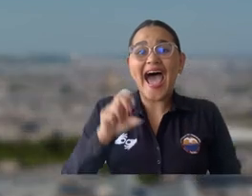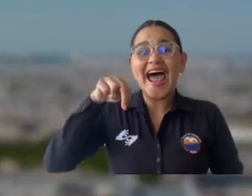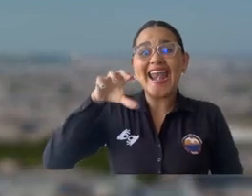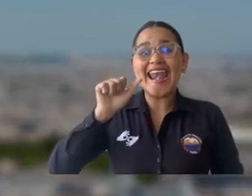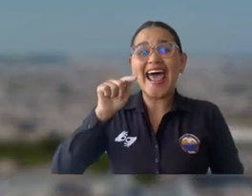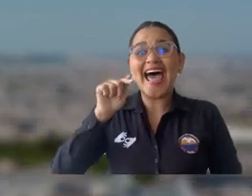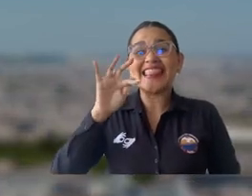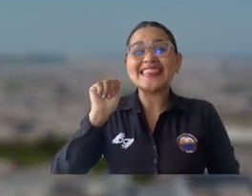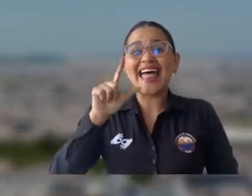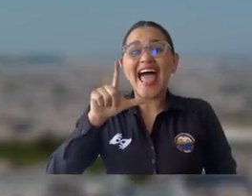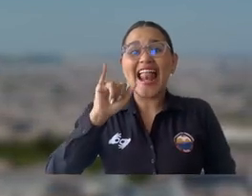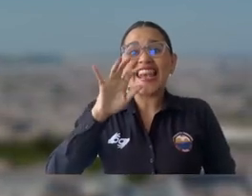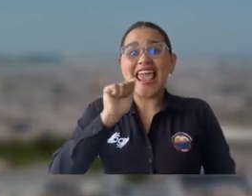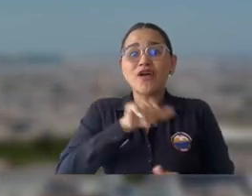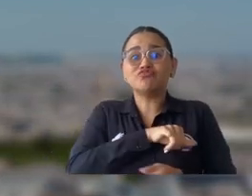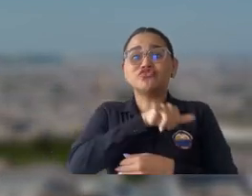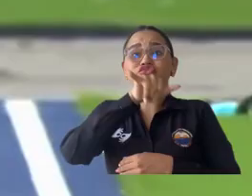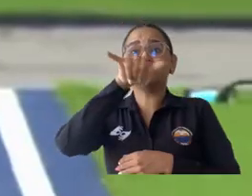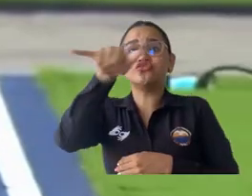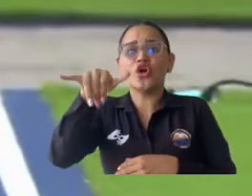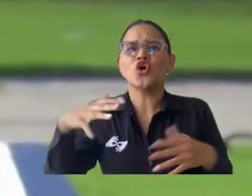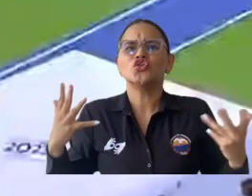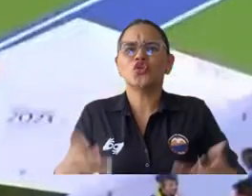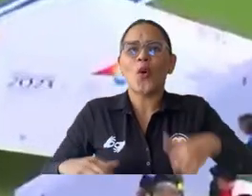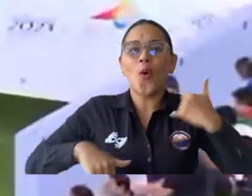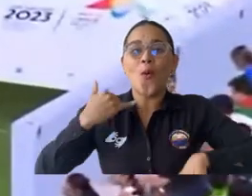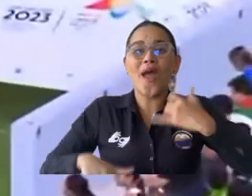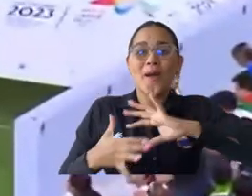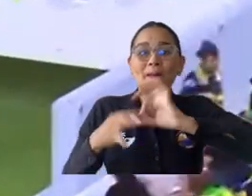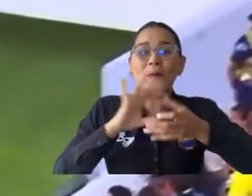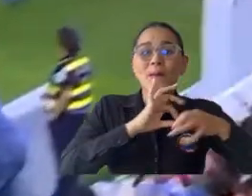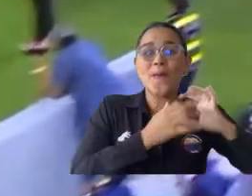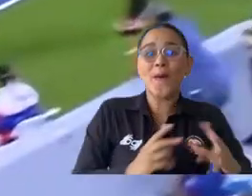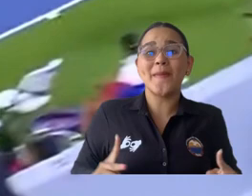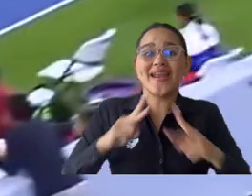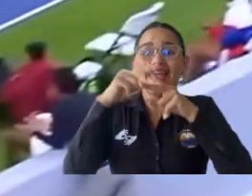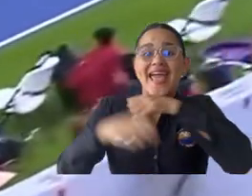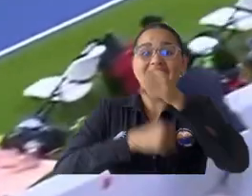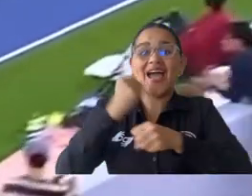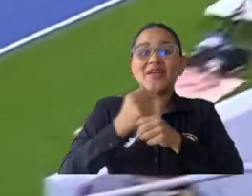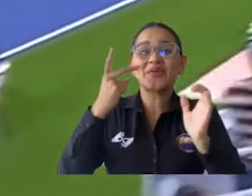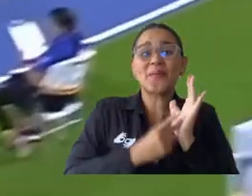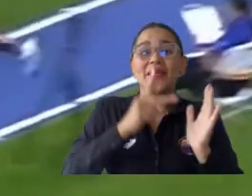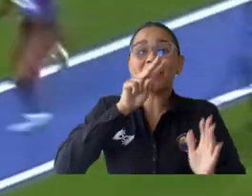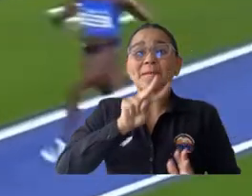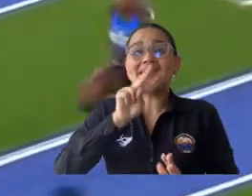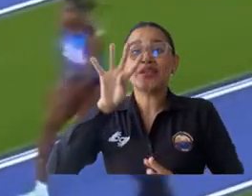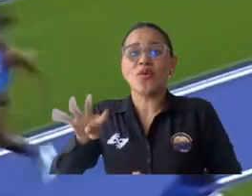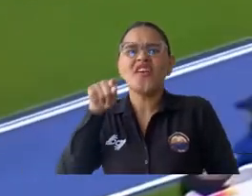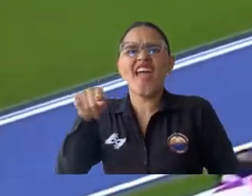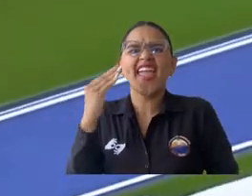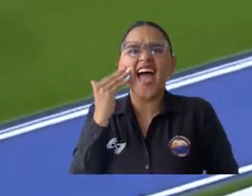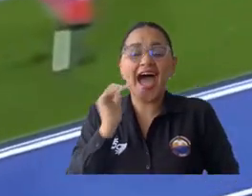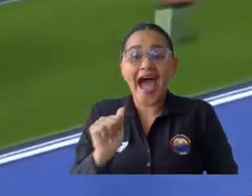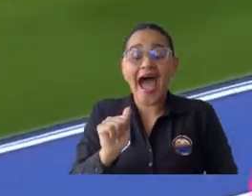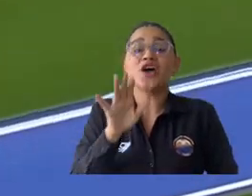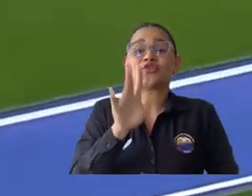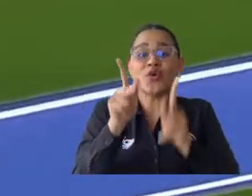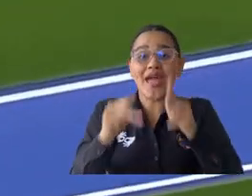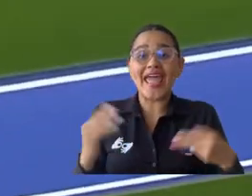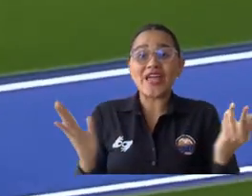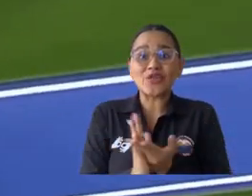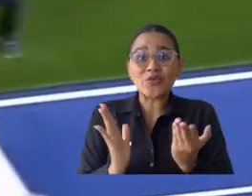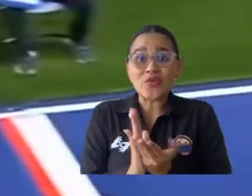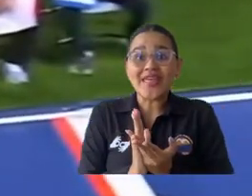piquete directo a los Juegos Olímpicos París 2024 consiguió la atleta colombiana Natalia Linares. La joven estudiante de la Universidad del Magdalena alcanzó una